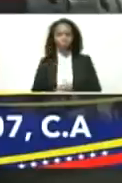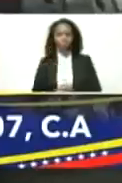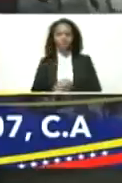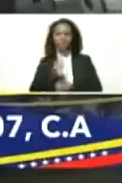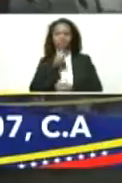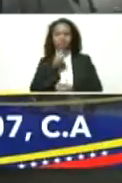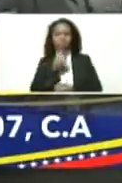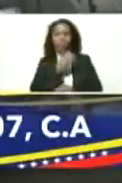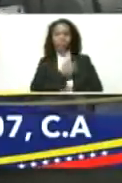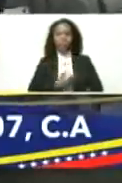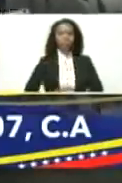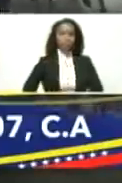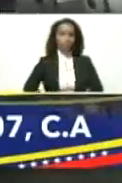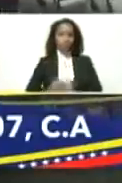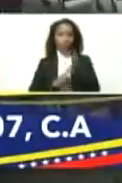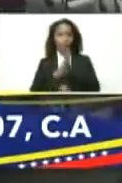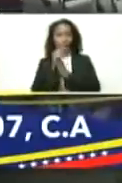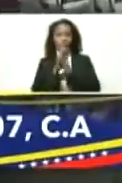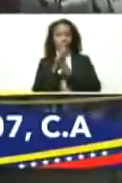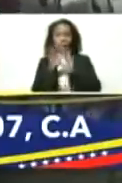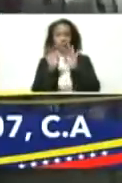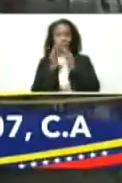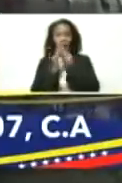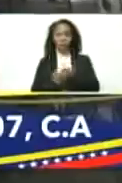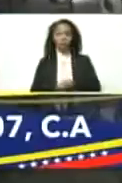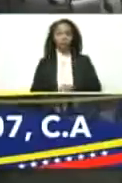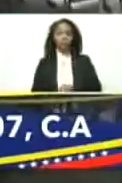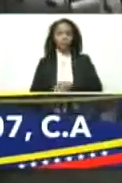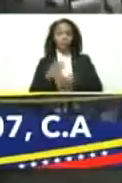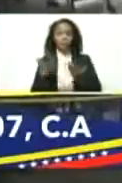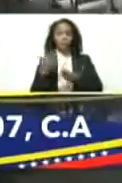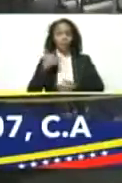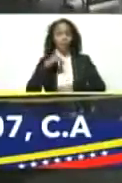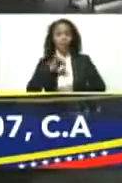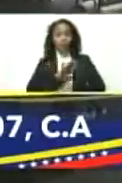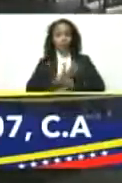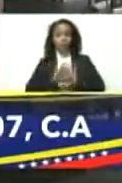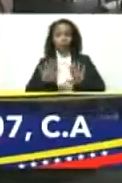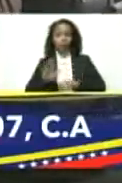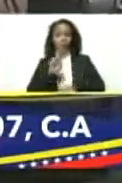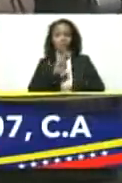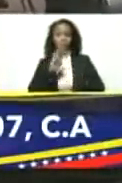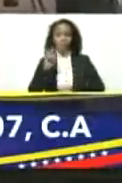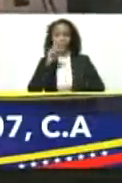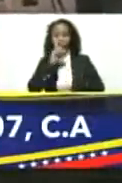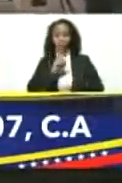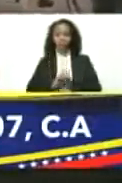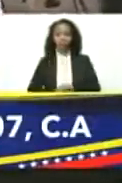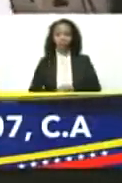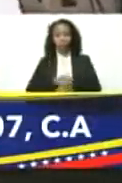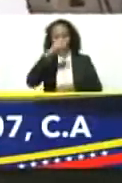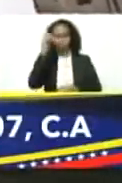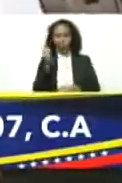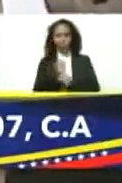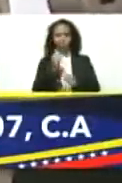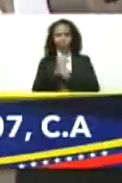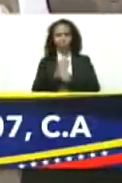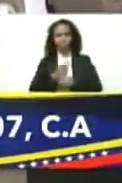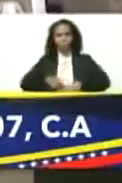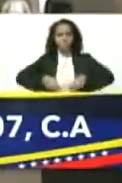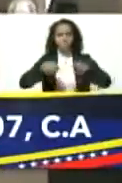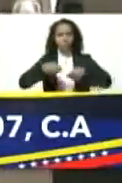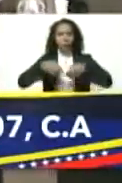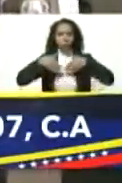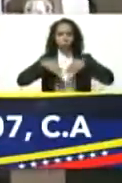el presidente de esta empresa, un emprendimiento familiar que tiene ya más de 20 años trabajando en el mercado